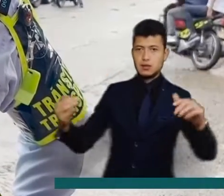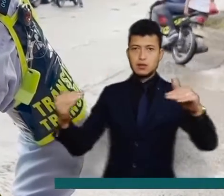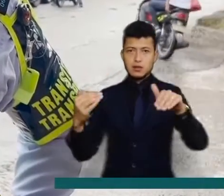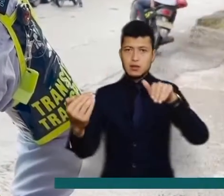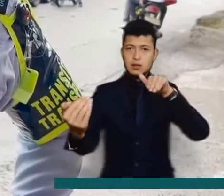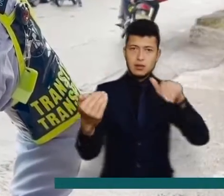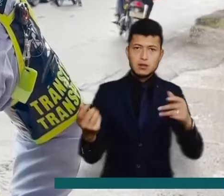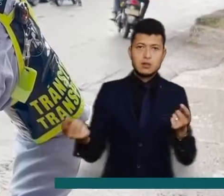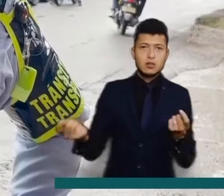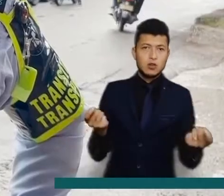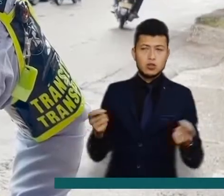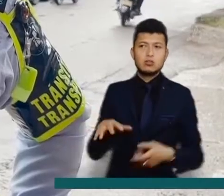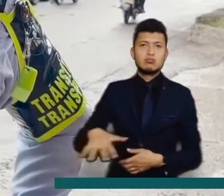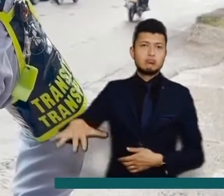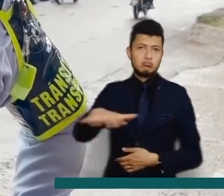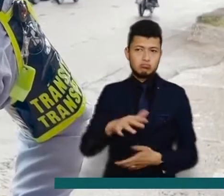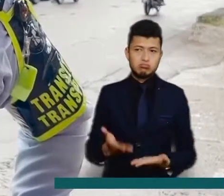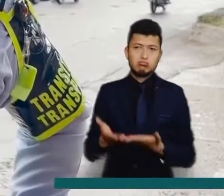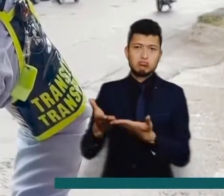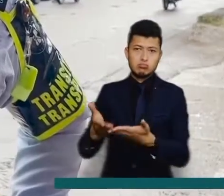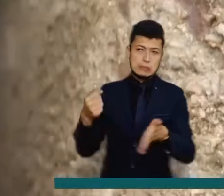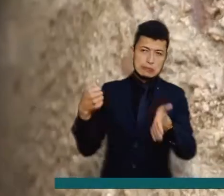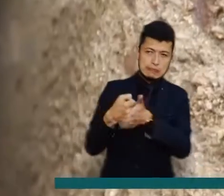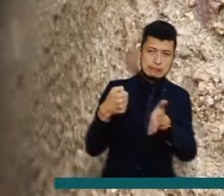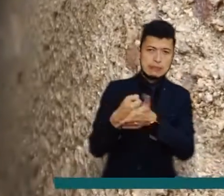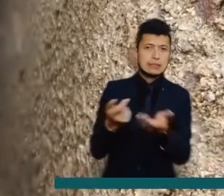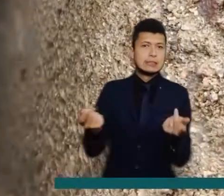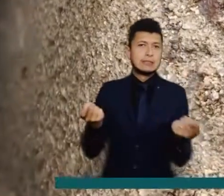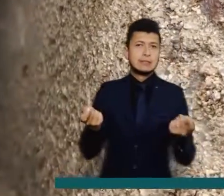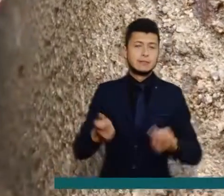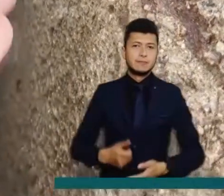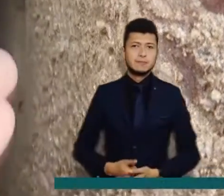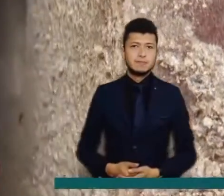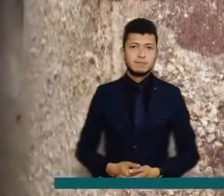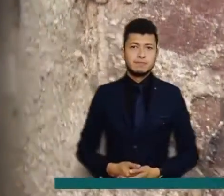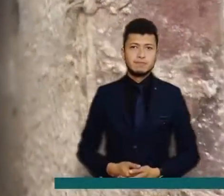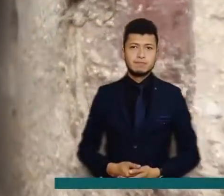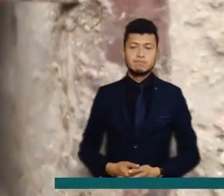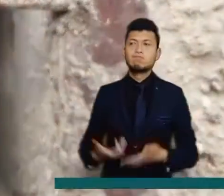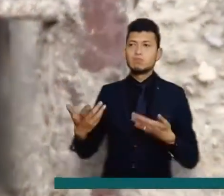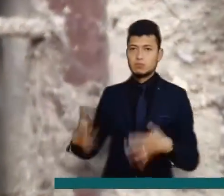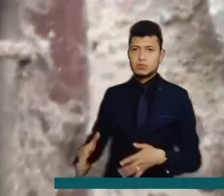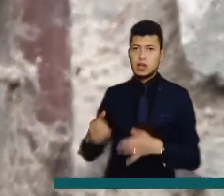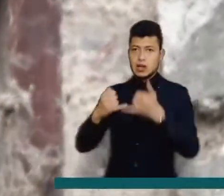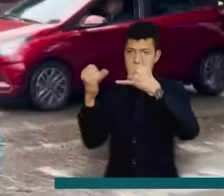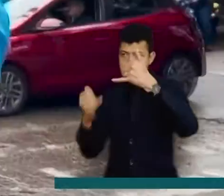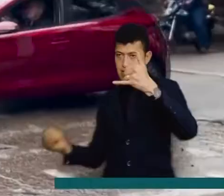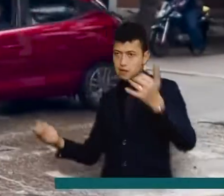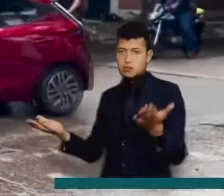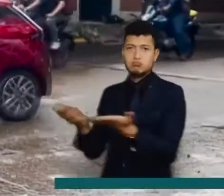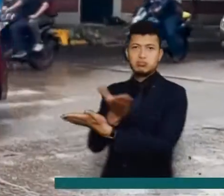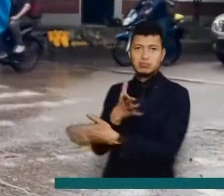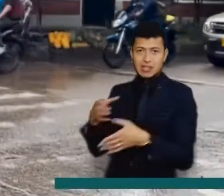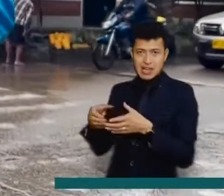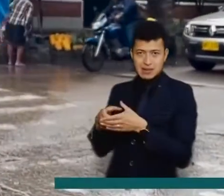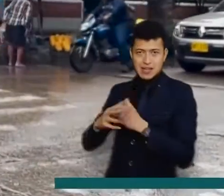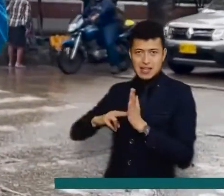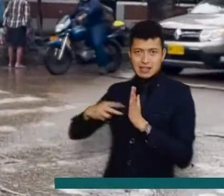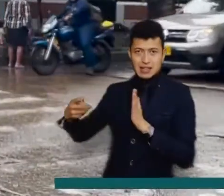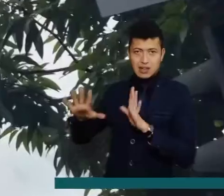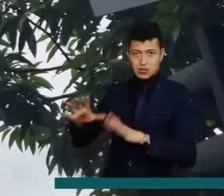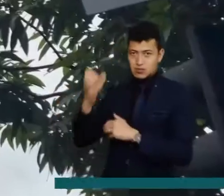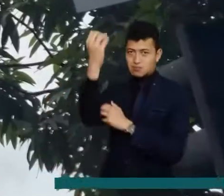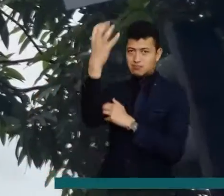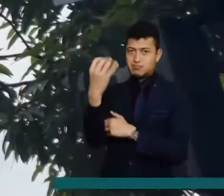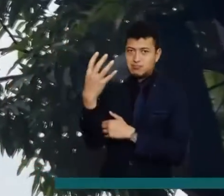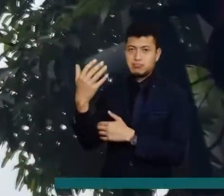de controlar y evitar la accidentalidad. Pese a que se ha realizado la reposición de estos cables con el apoyo del equipo técnico de la